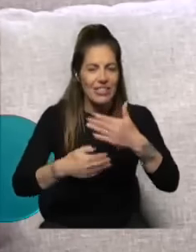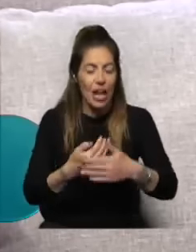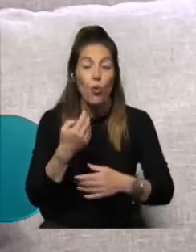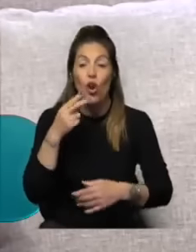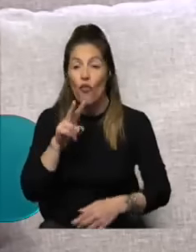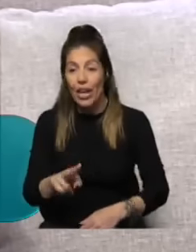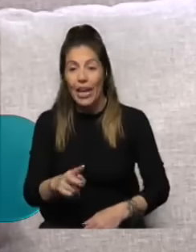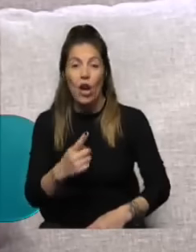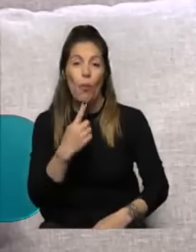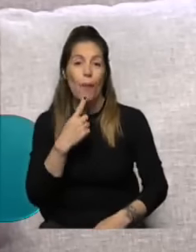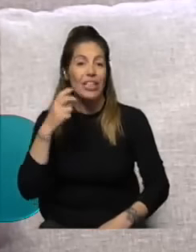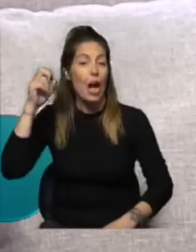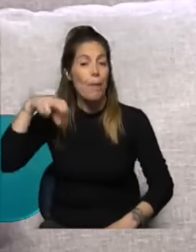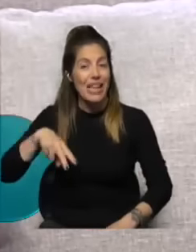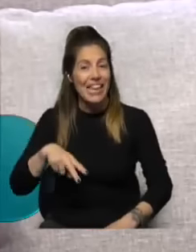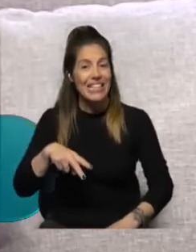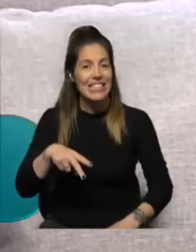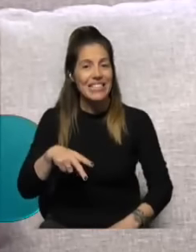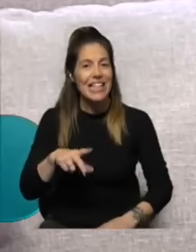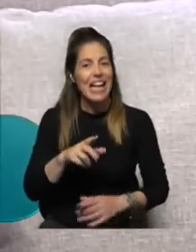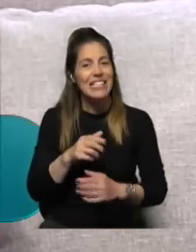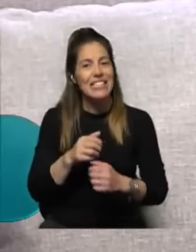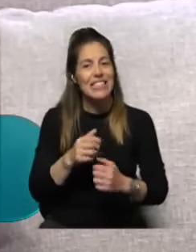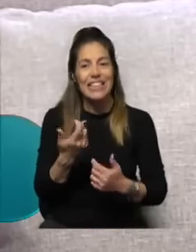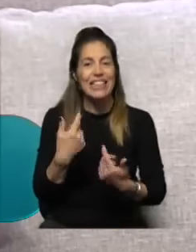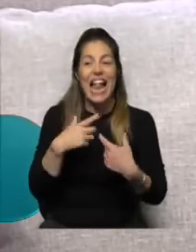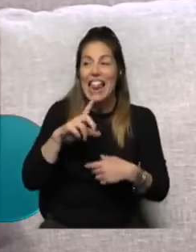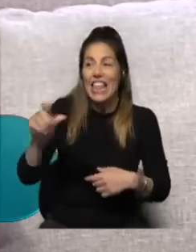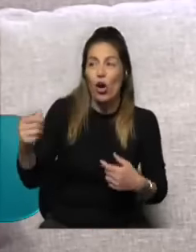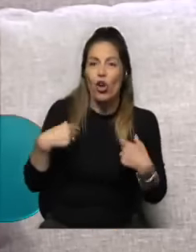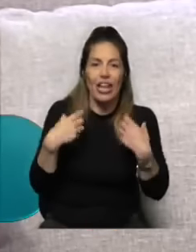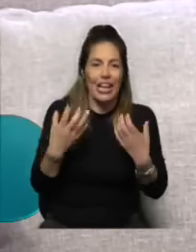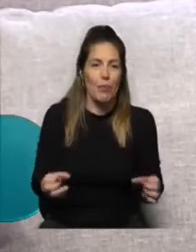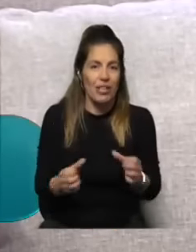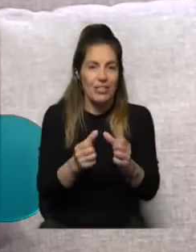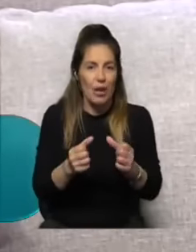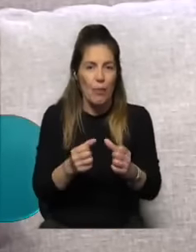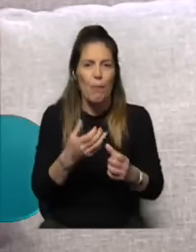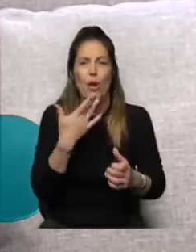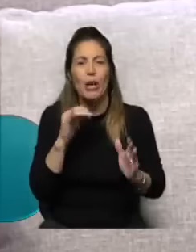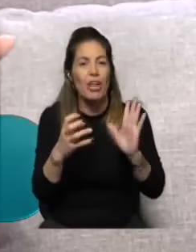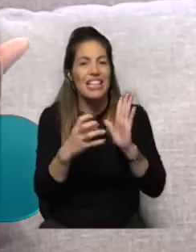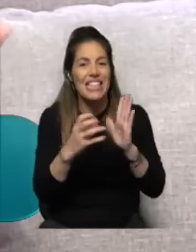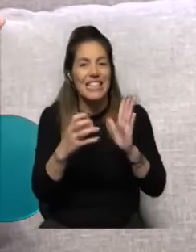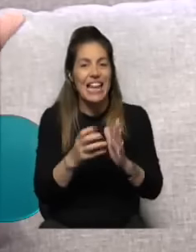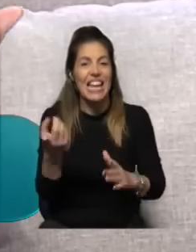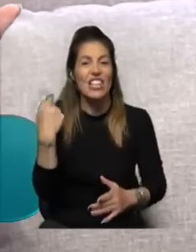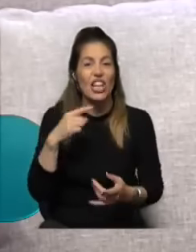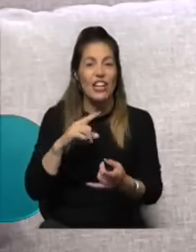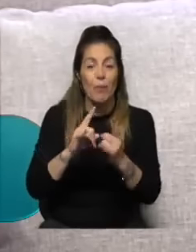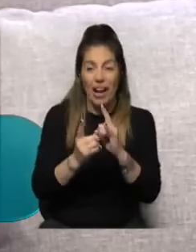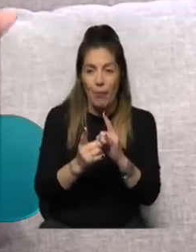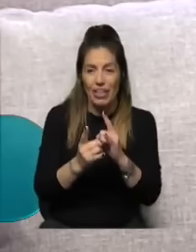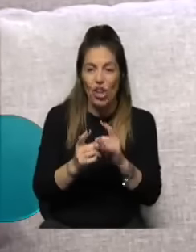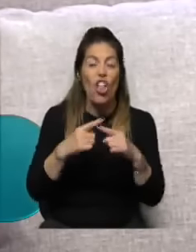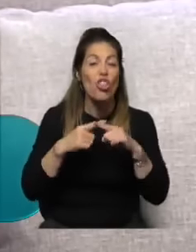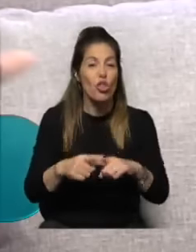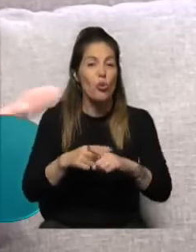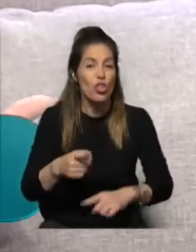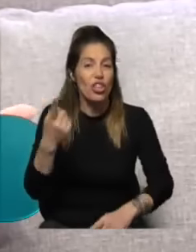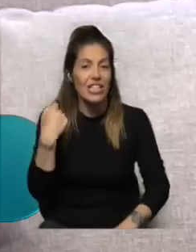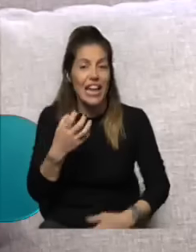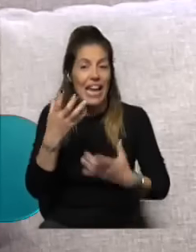que van lejos de eso que estamos queriendo hacer. Por ejemplo, es la señal que dio el Parlamento en la discusión de ayer, en la que queremos que el mundo